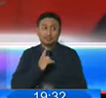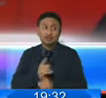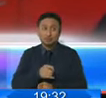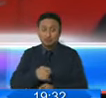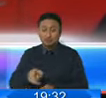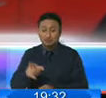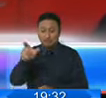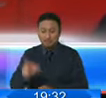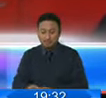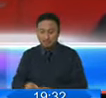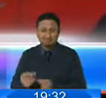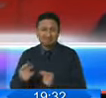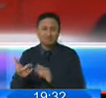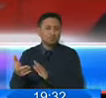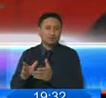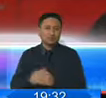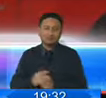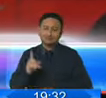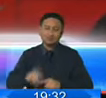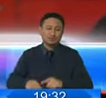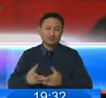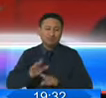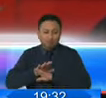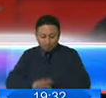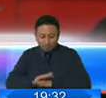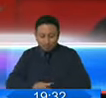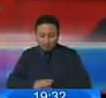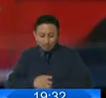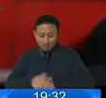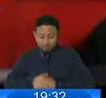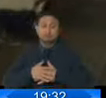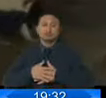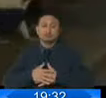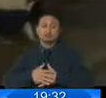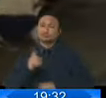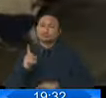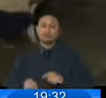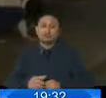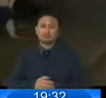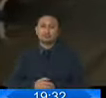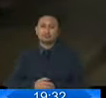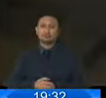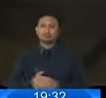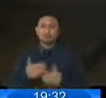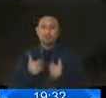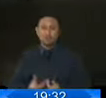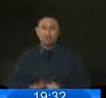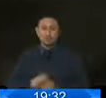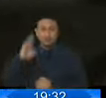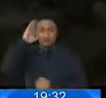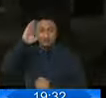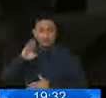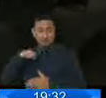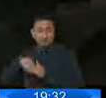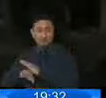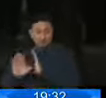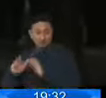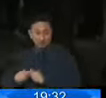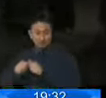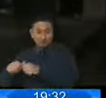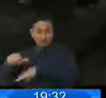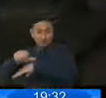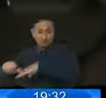la persona ya no se restablezca y sus signos vitales estaban ahí. El cuerpo fue trasladado hasta la morgue del cementerio